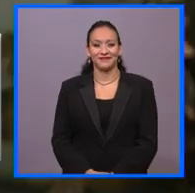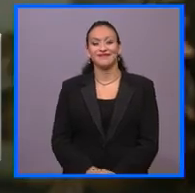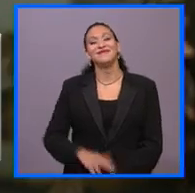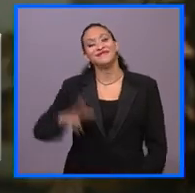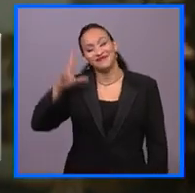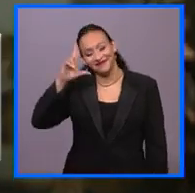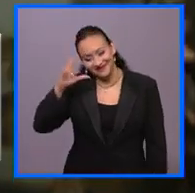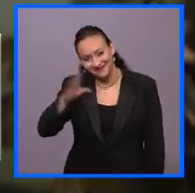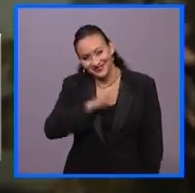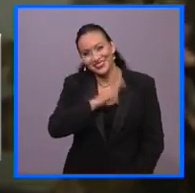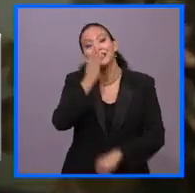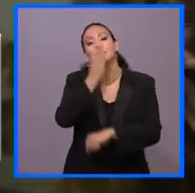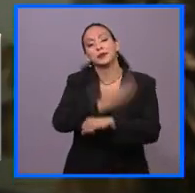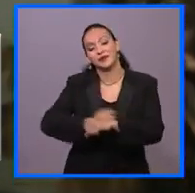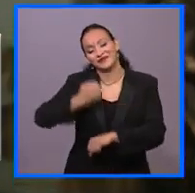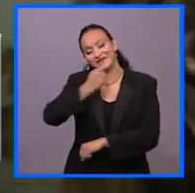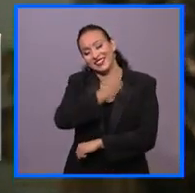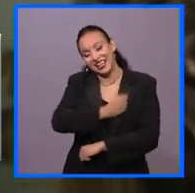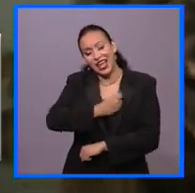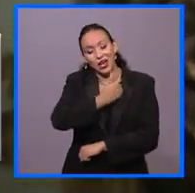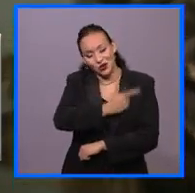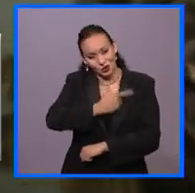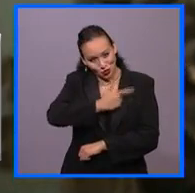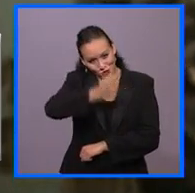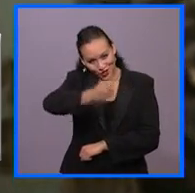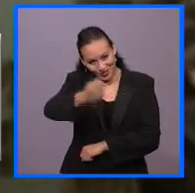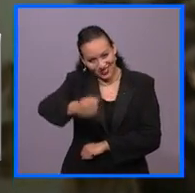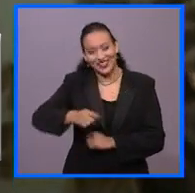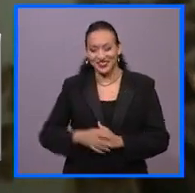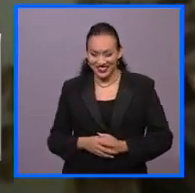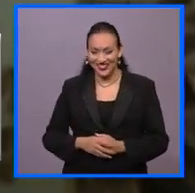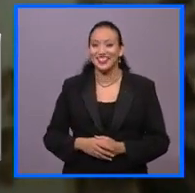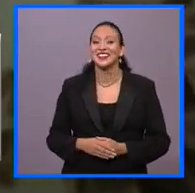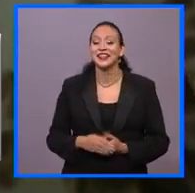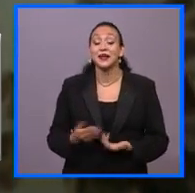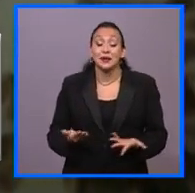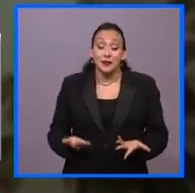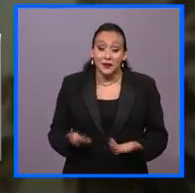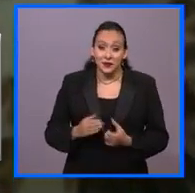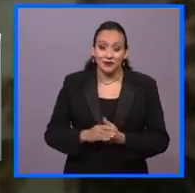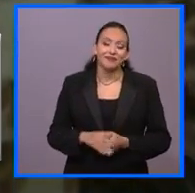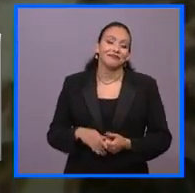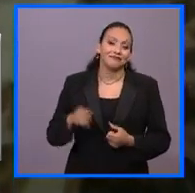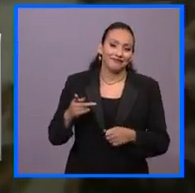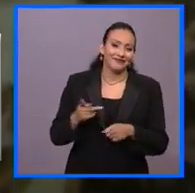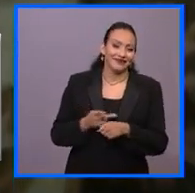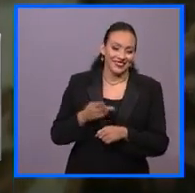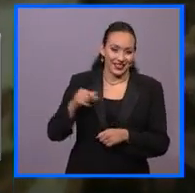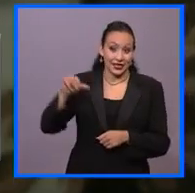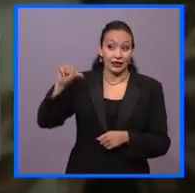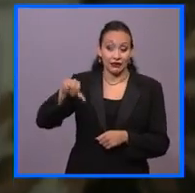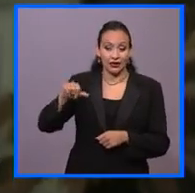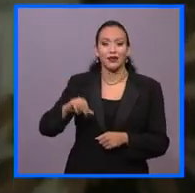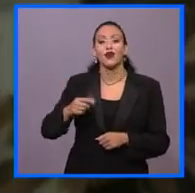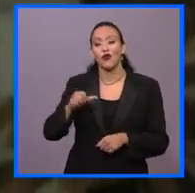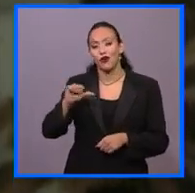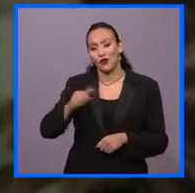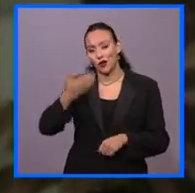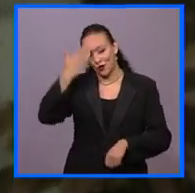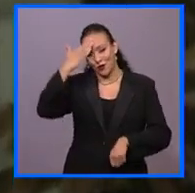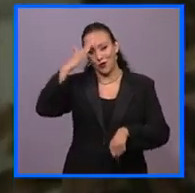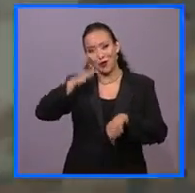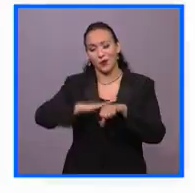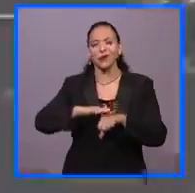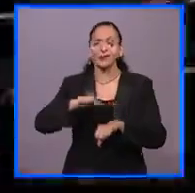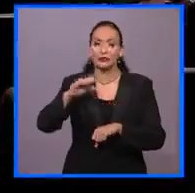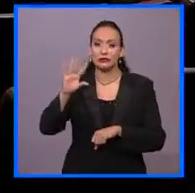Hola, ¿qué tal? Muy buenas tardes. Te saludo con gusto a ti y a todo el auditorio de Corte Informativo. En efecto, dentro de la conmemoración por los